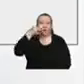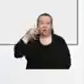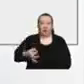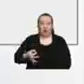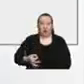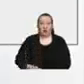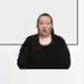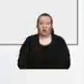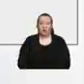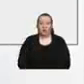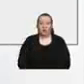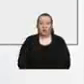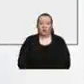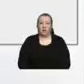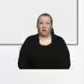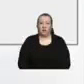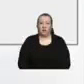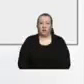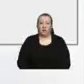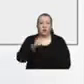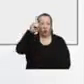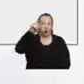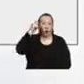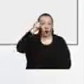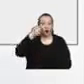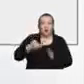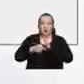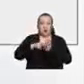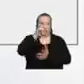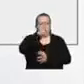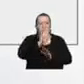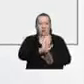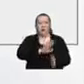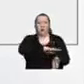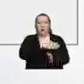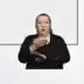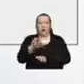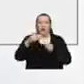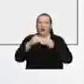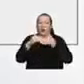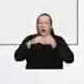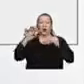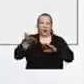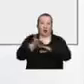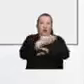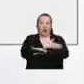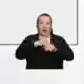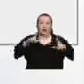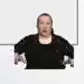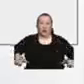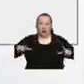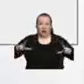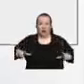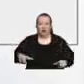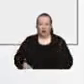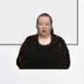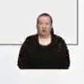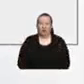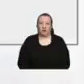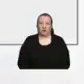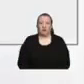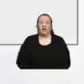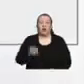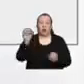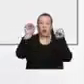un gobierno clínicamente muerto como lo tuvimos con moreno no siempre inepto moreno pero a partir de octubre de